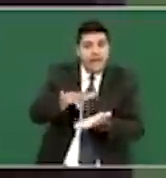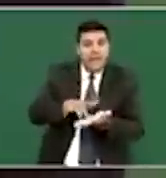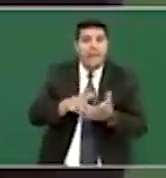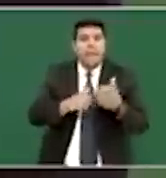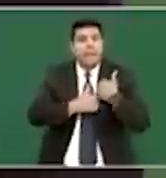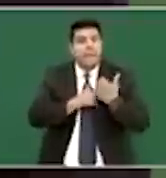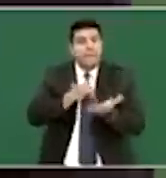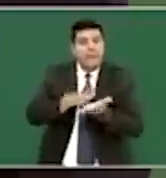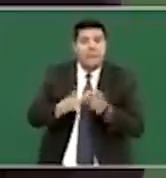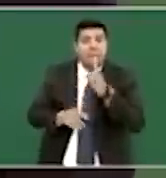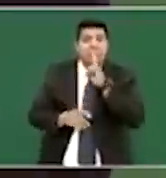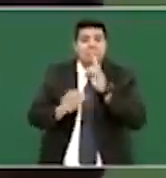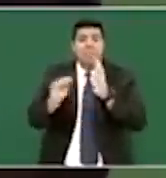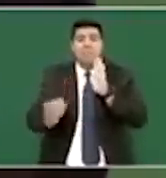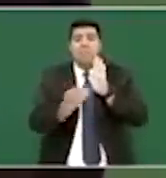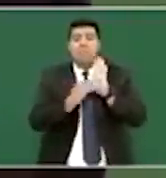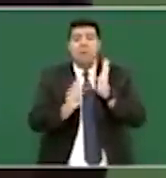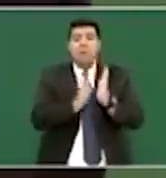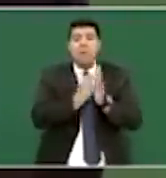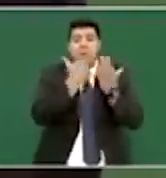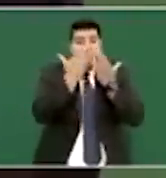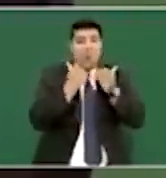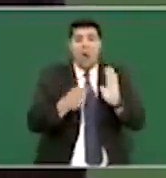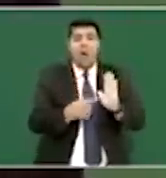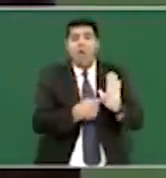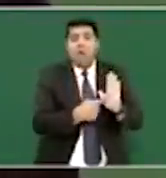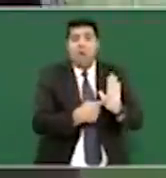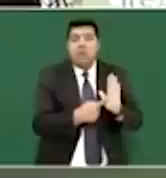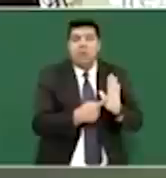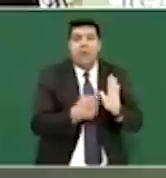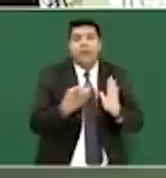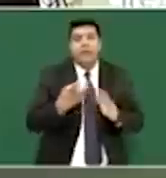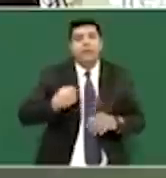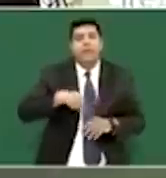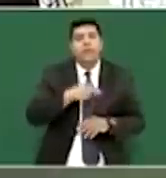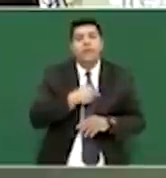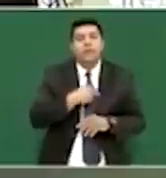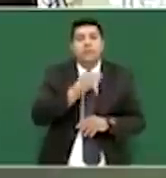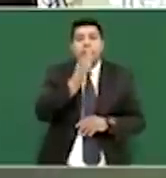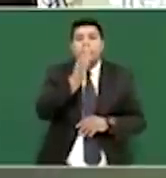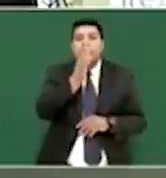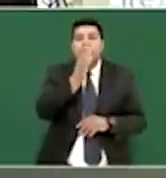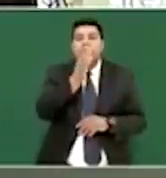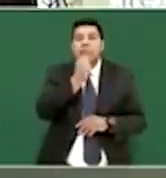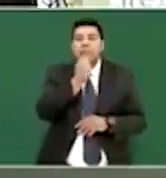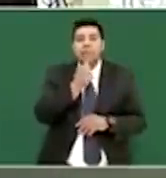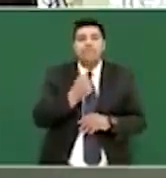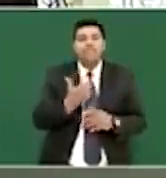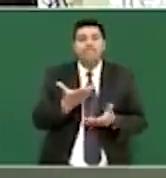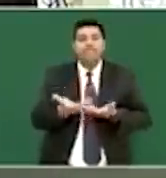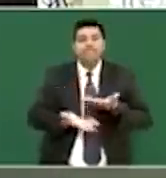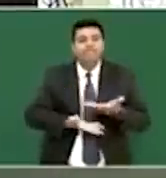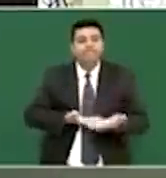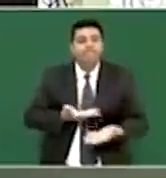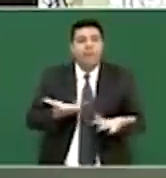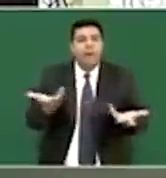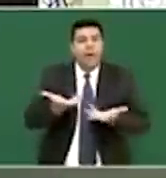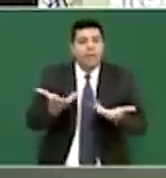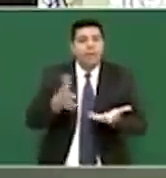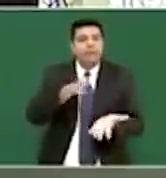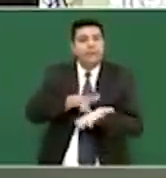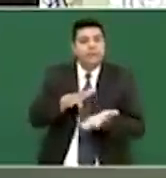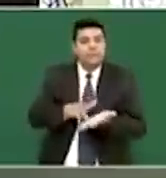suficiente, adecuado, y por lo mismo estábamos atados, limitados, no podíamos